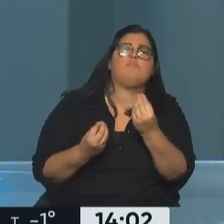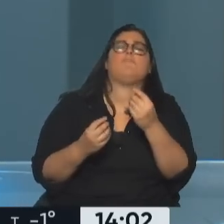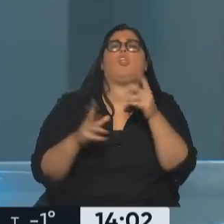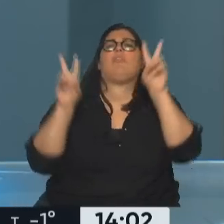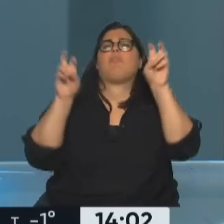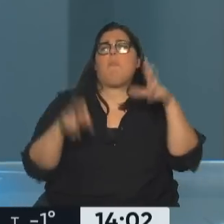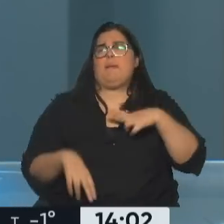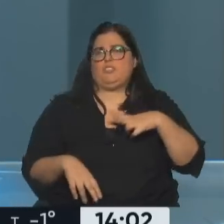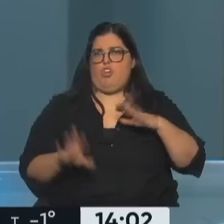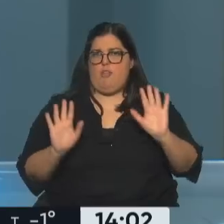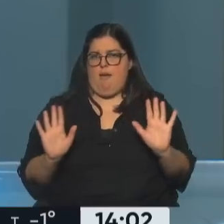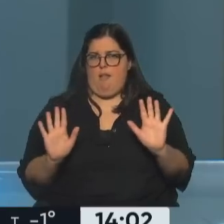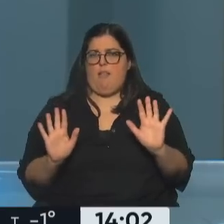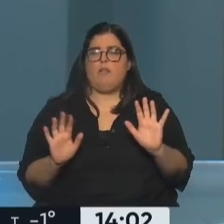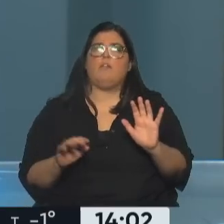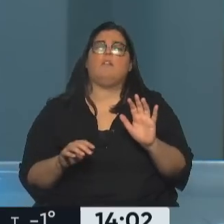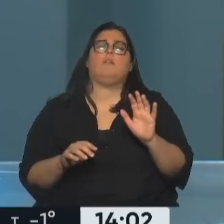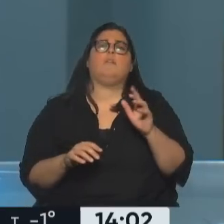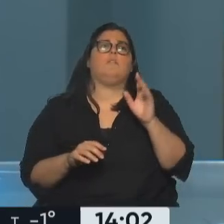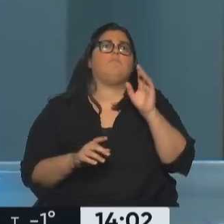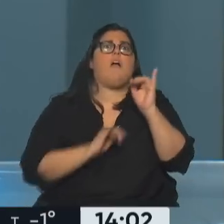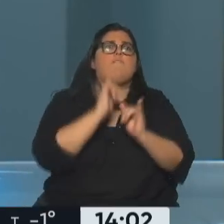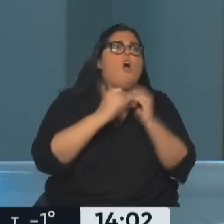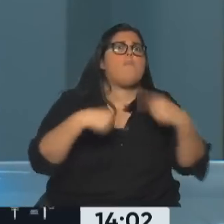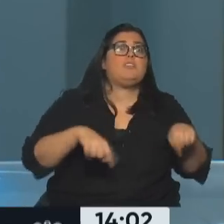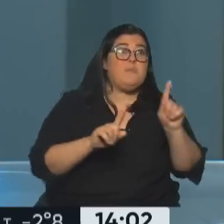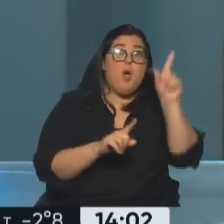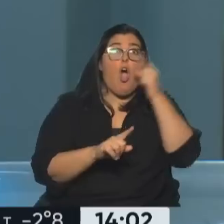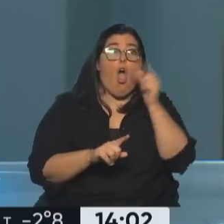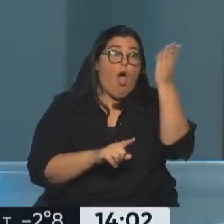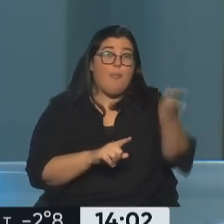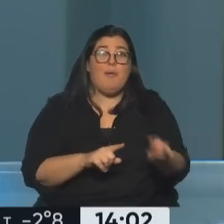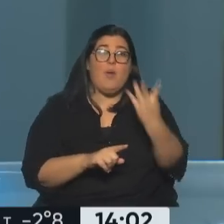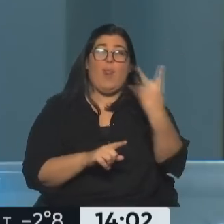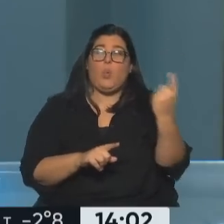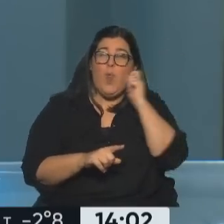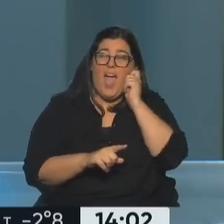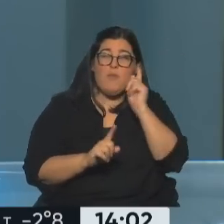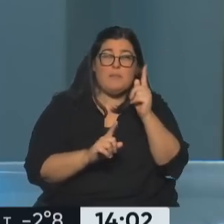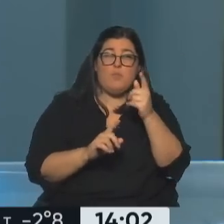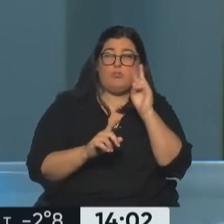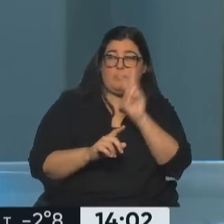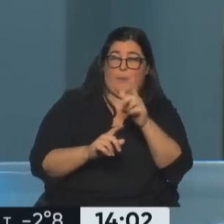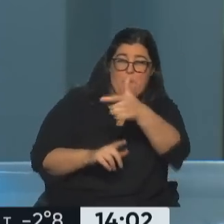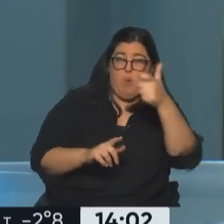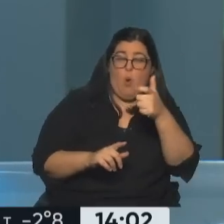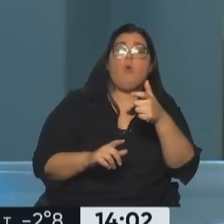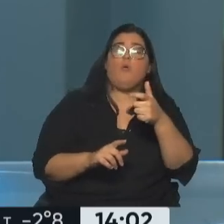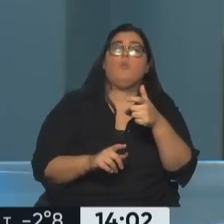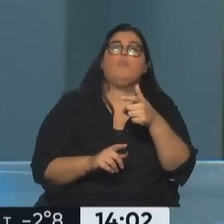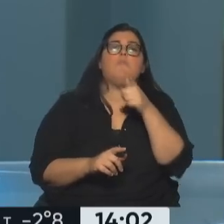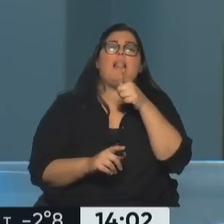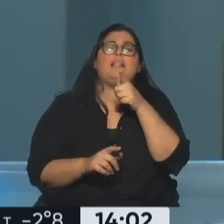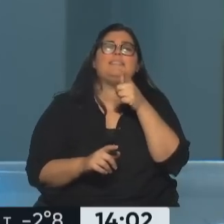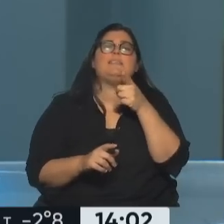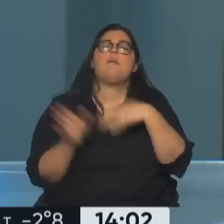cuestiones personales. De hecho, lo que se supo, al menos lo que dijo este hombre de 41 años, que es quien se ve en las imágenes cómo lo asesina, que tiene que ver con una cuestión de